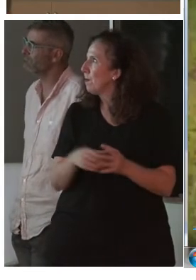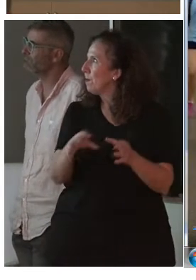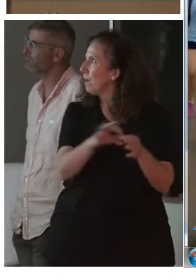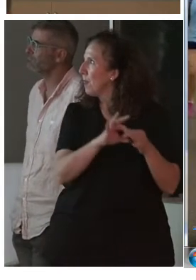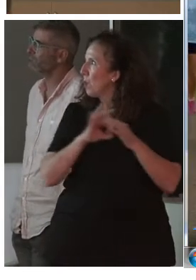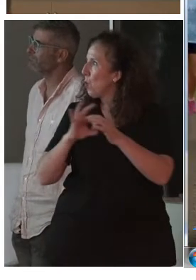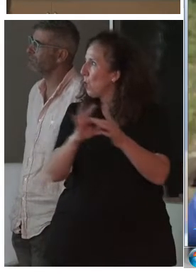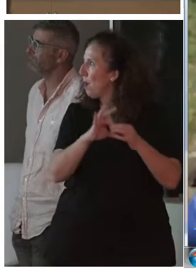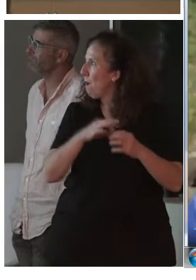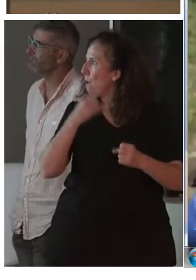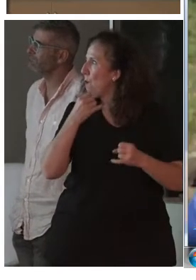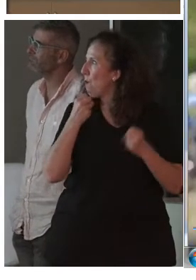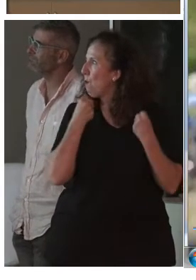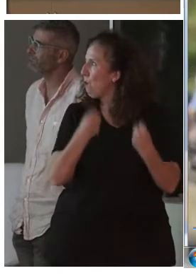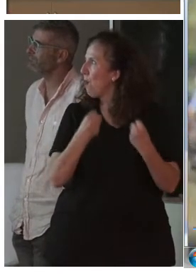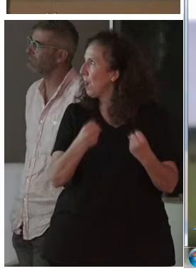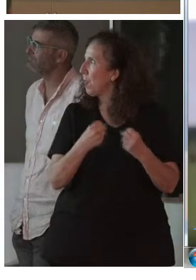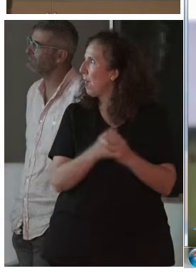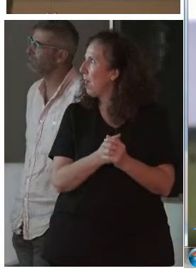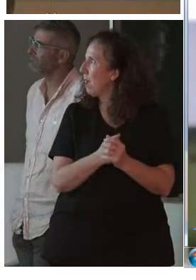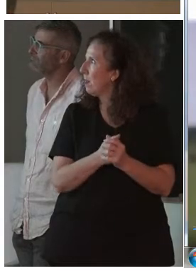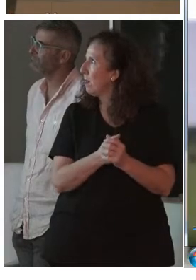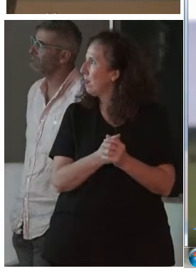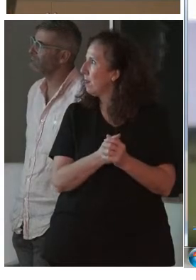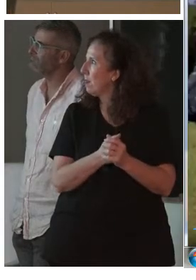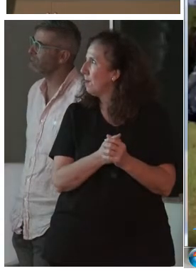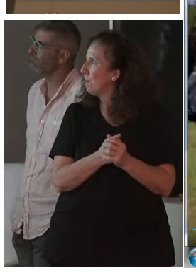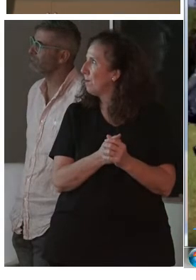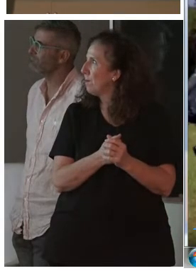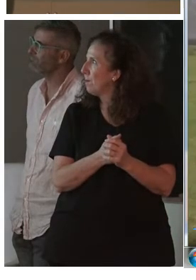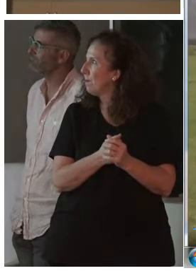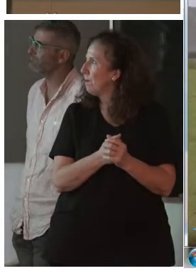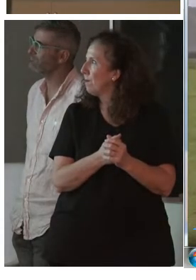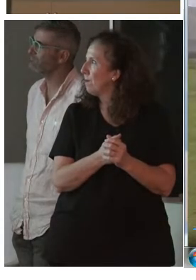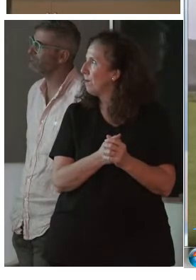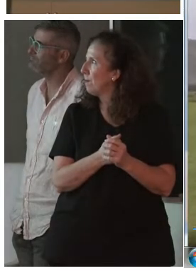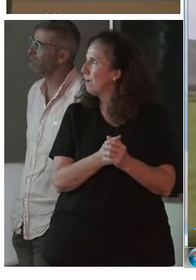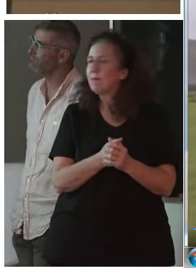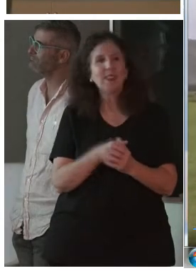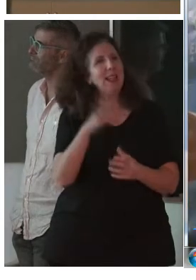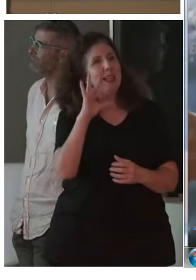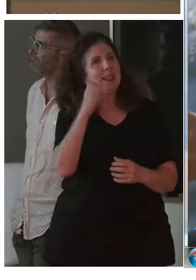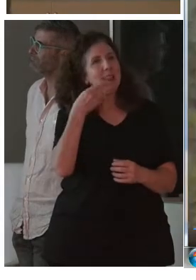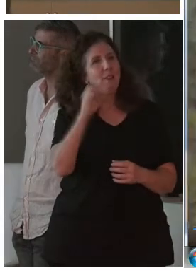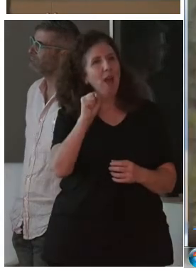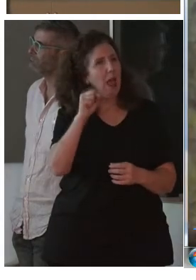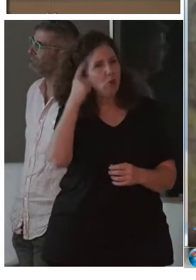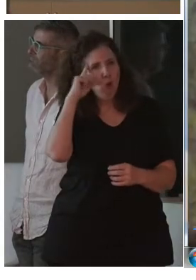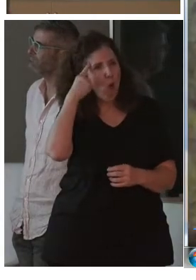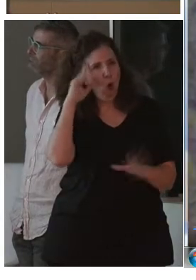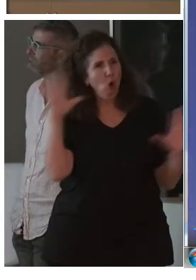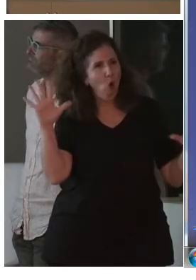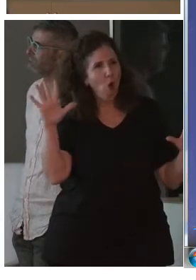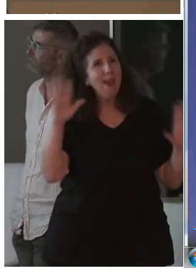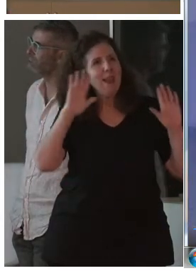Marita? Fuerte. Lo mismo el Seba. O sea, un cabro loco. Un cabro de 22 años con una energía que nos inspira a